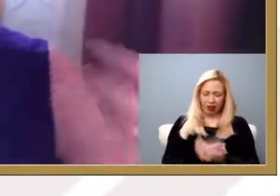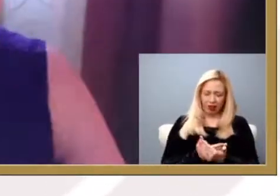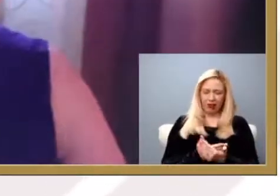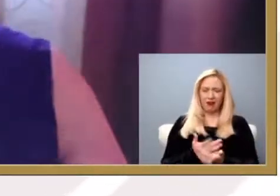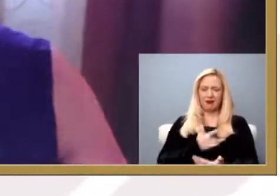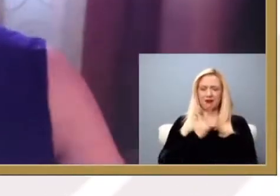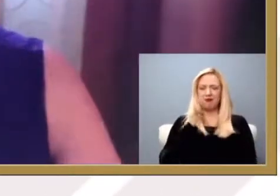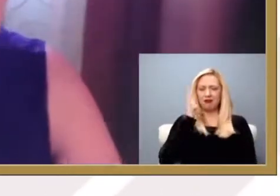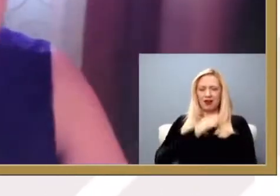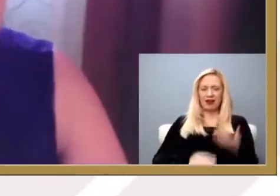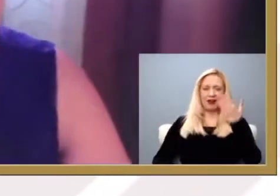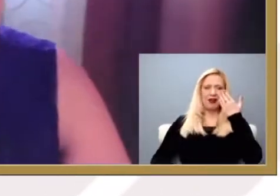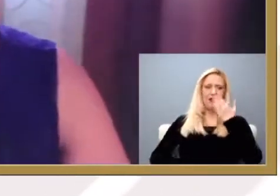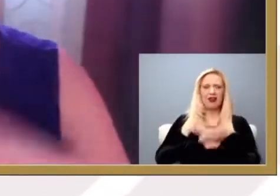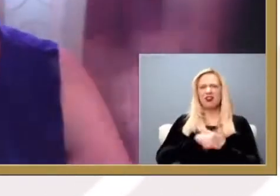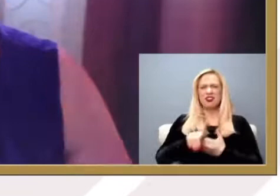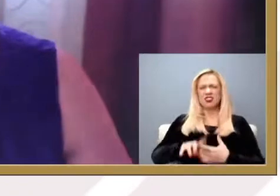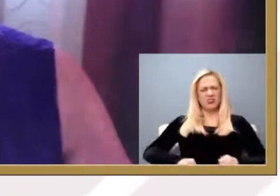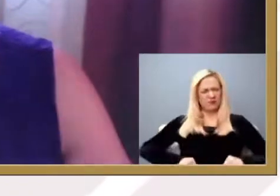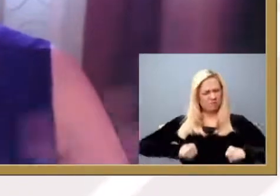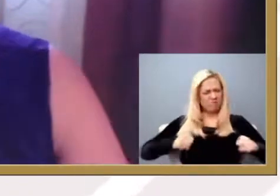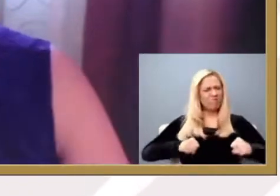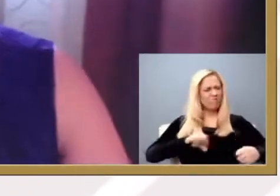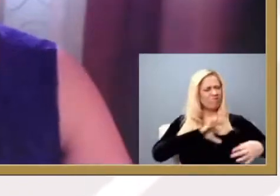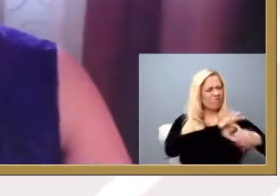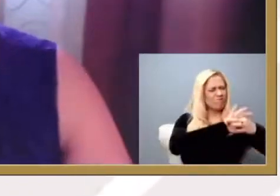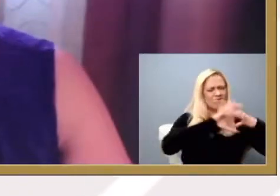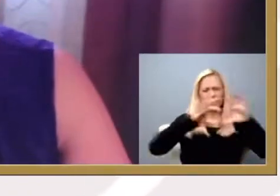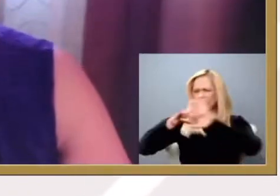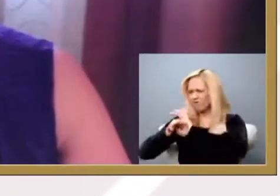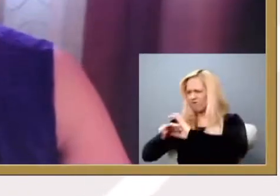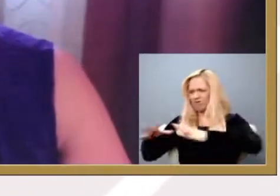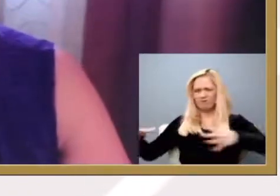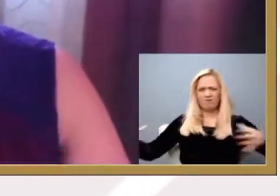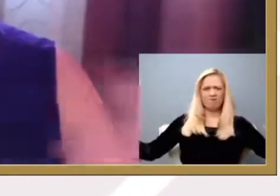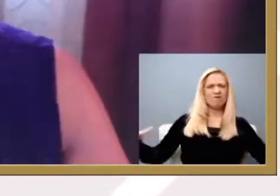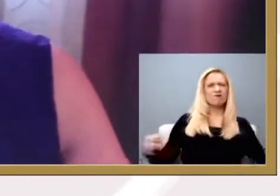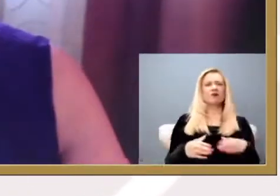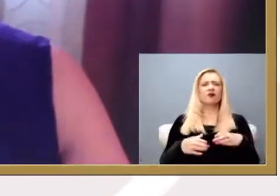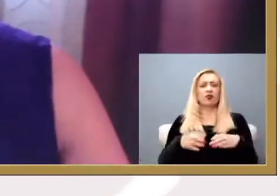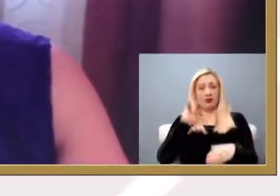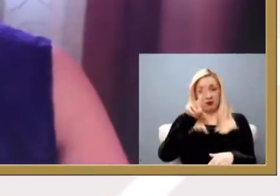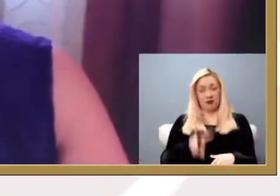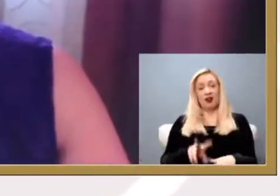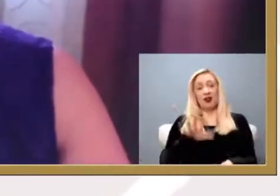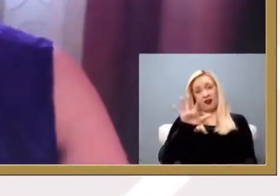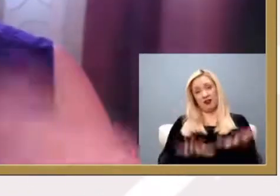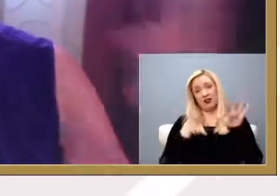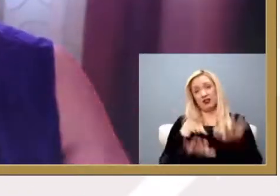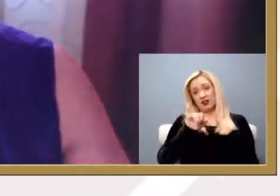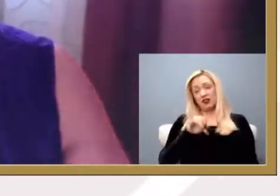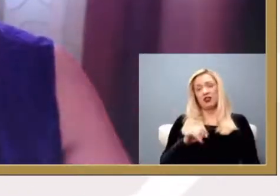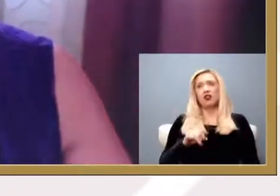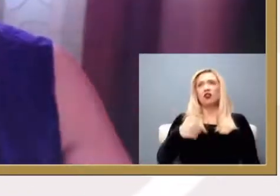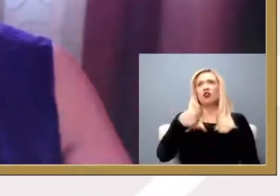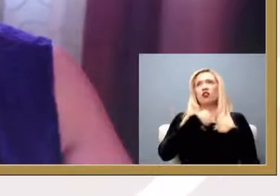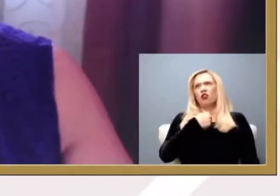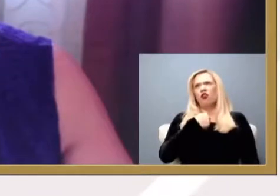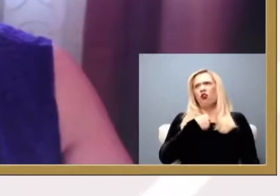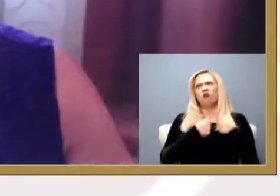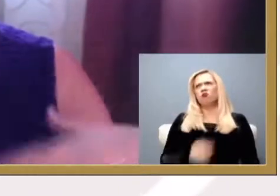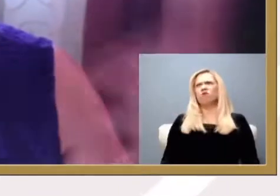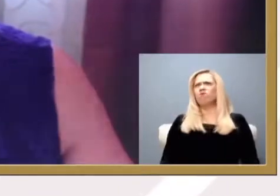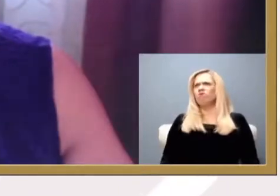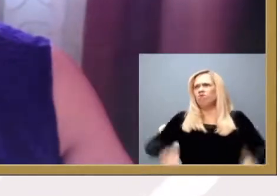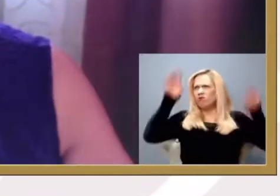y a unirte y a hacer redes. Y bueno, en unos pocos instantes de la vida me ha tocado esa disidencia, que es decir, bueno, yo soy la que manda sobre mi